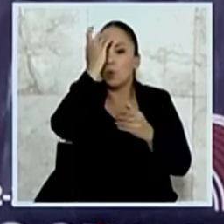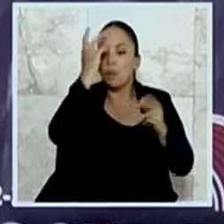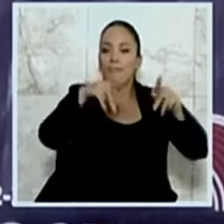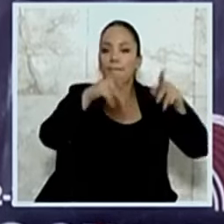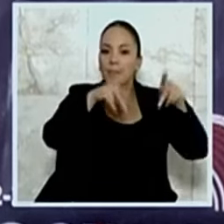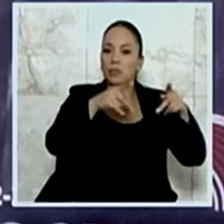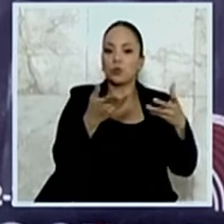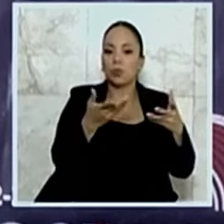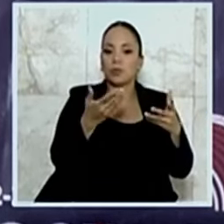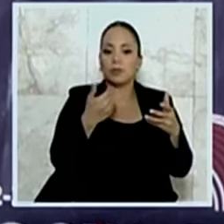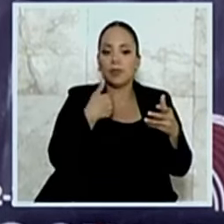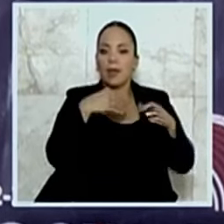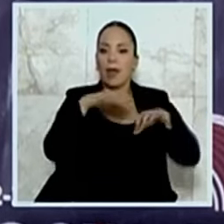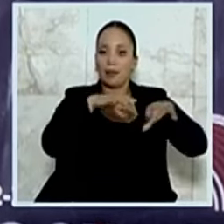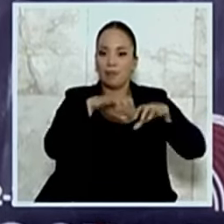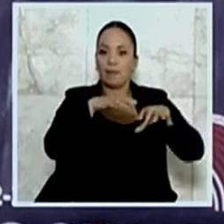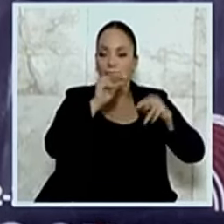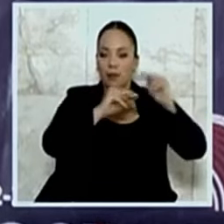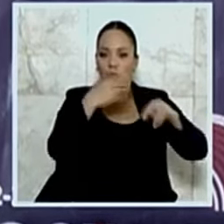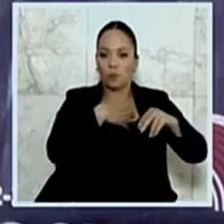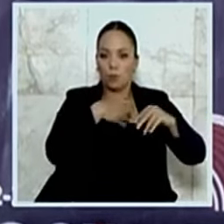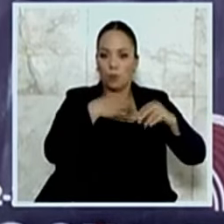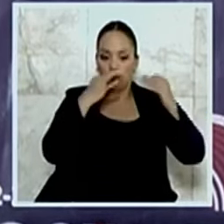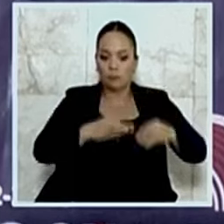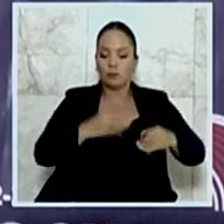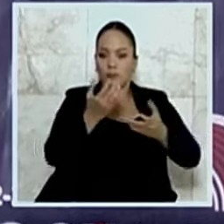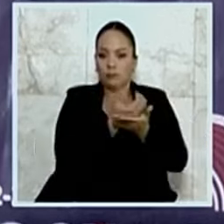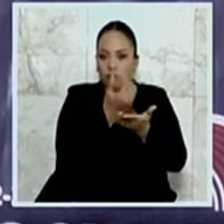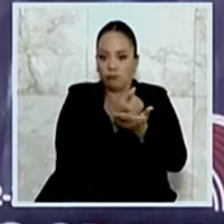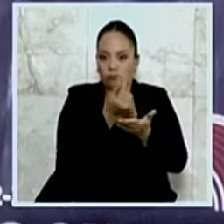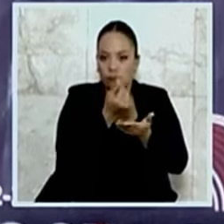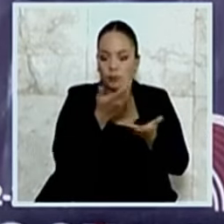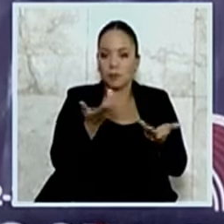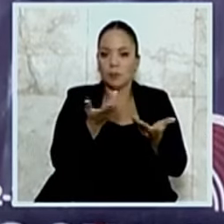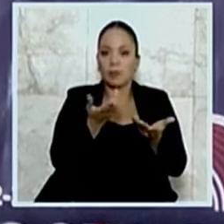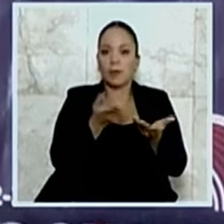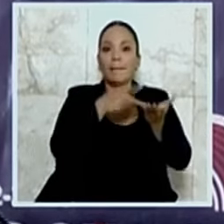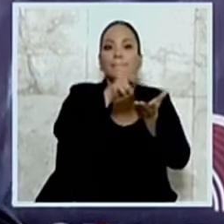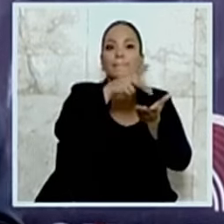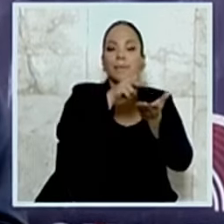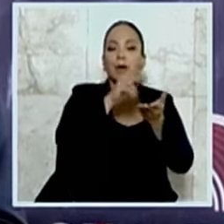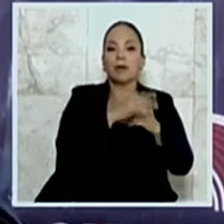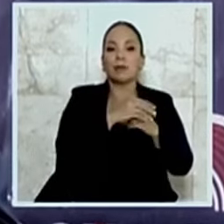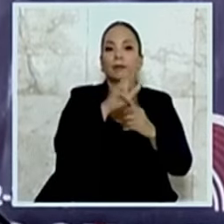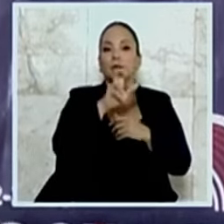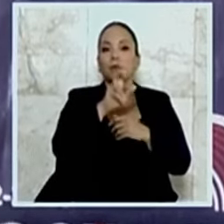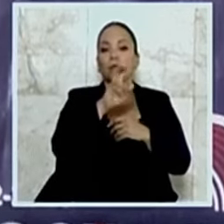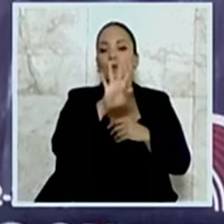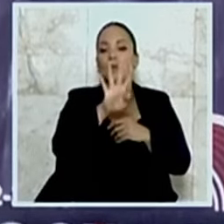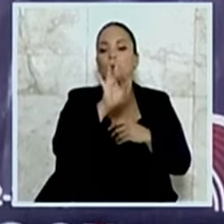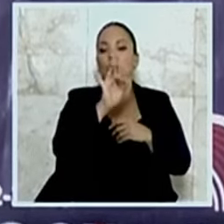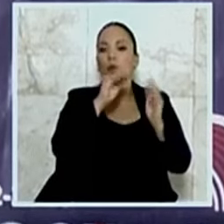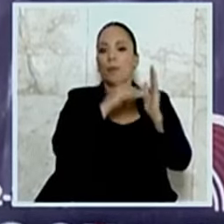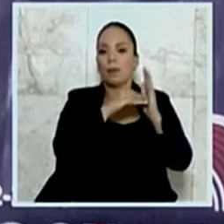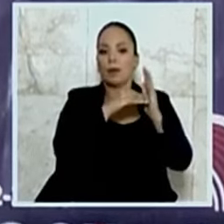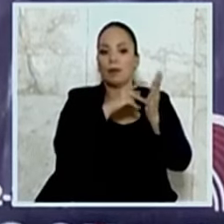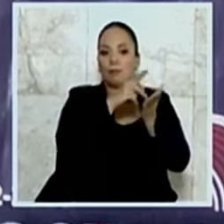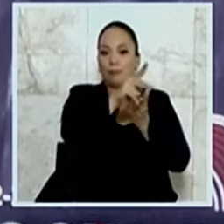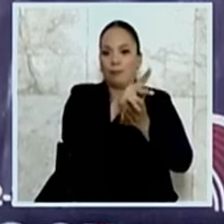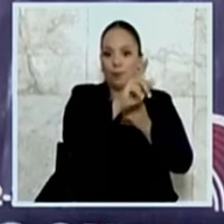reforma. En la reforma queremos hacer un país más justo. Nos preocupan las personas que hoy tienen